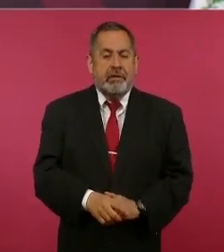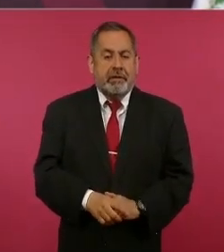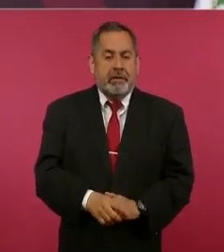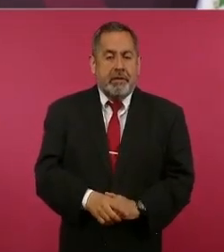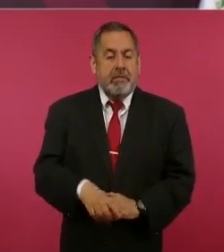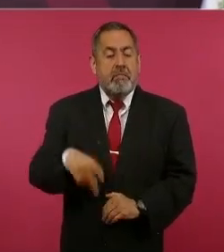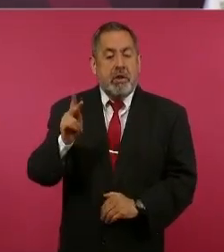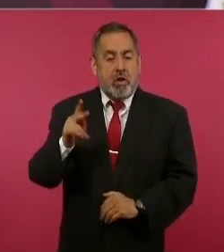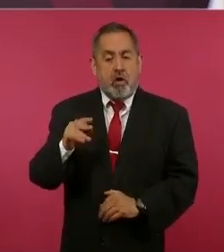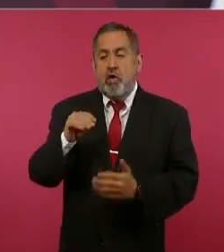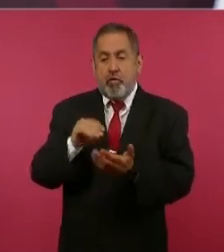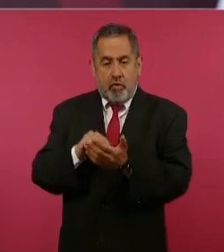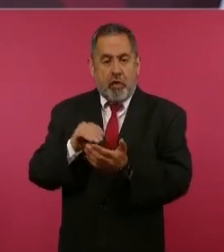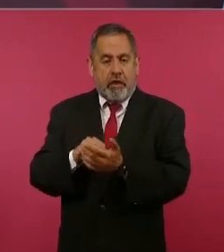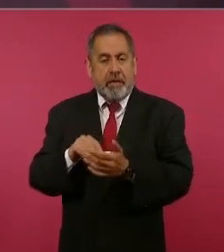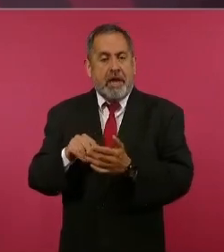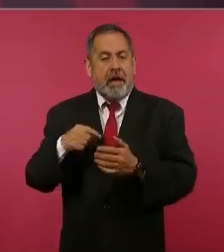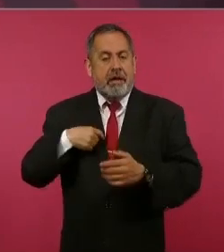Pero sí vamos a estar,